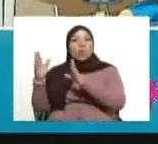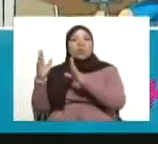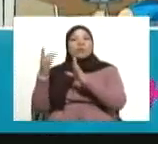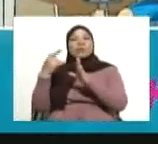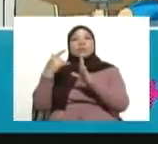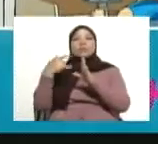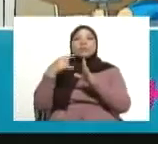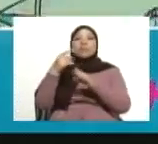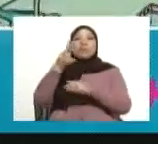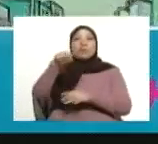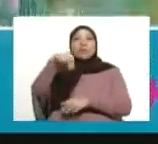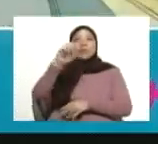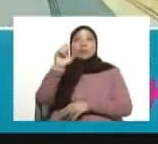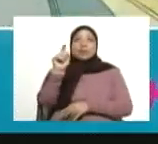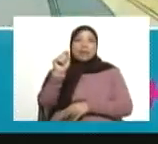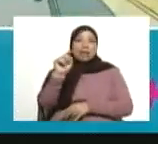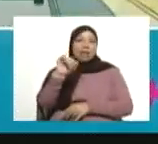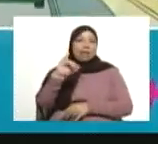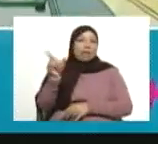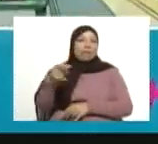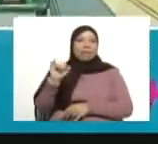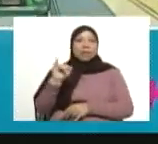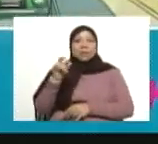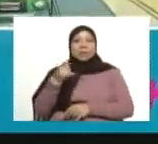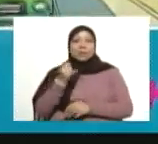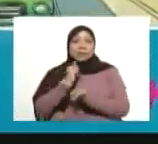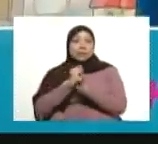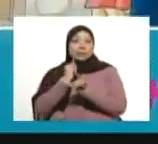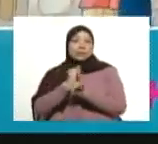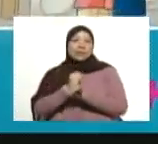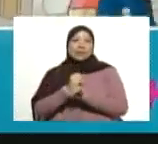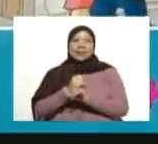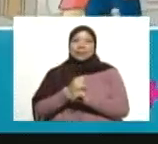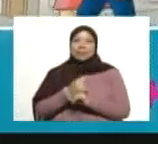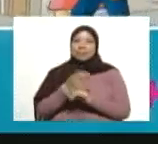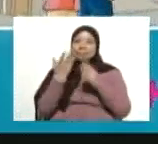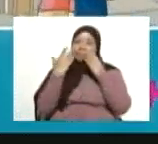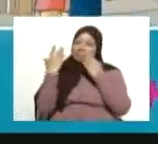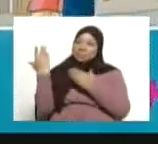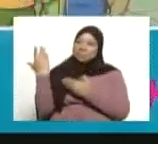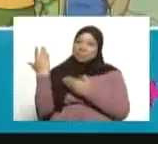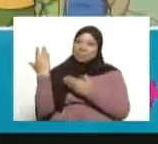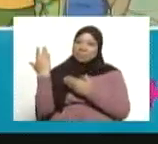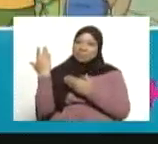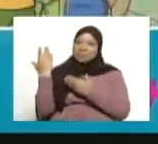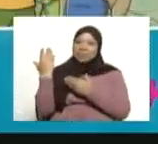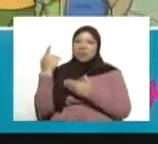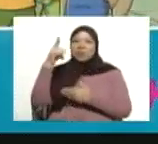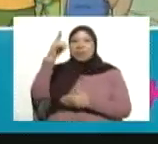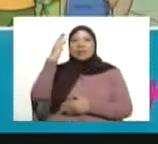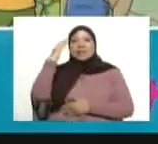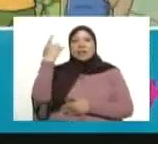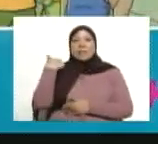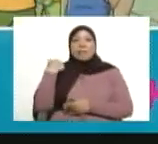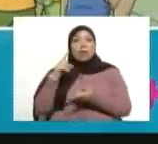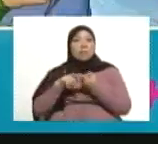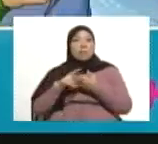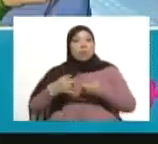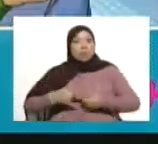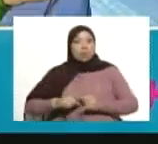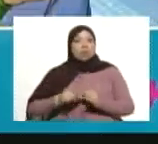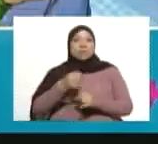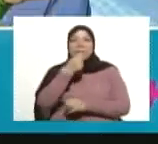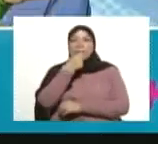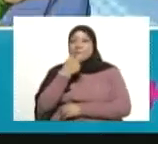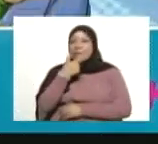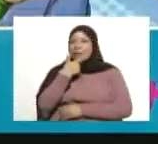por Netflix. No se la pierda. ¿Ah? Aquí lo tenemos. ¿Ah? Y sale Silita, chica. Silita sale bien